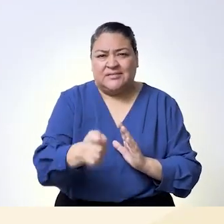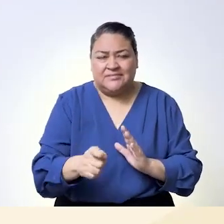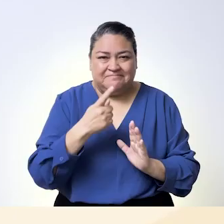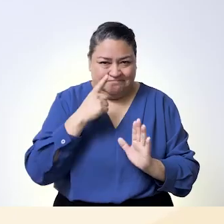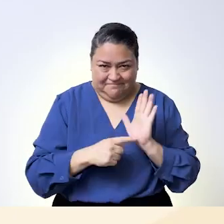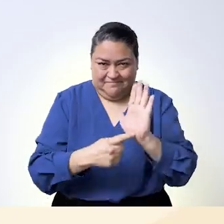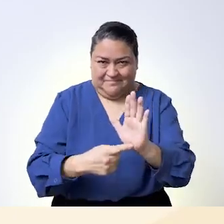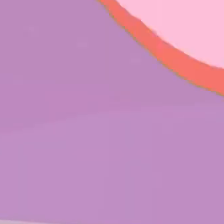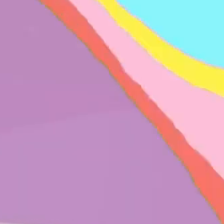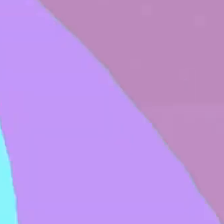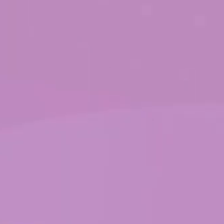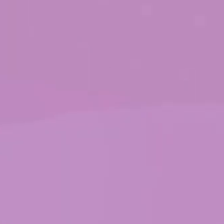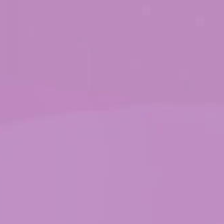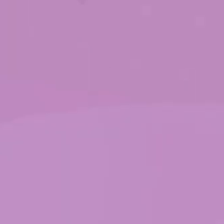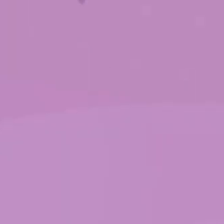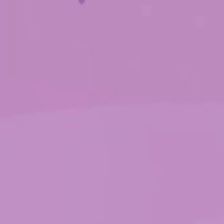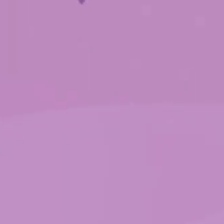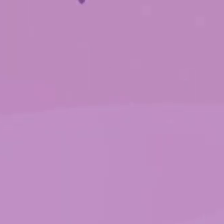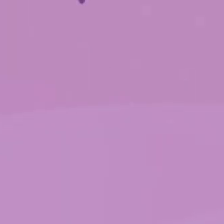personas participantes.